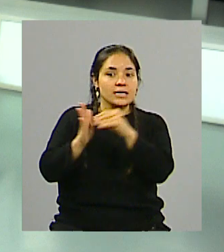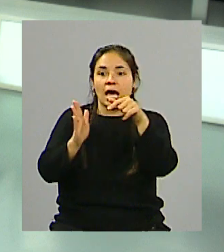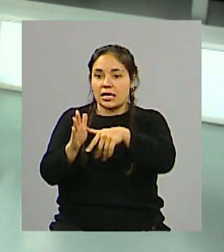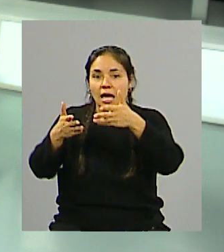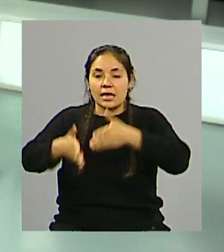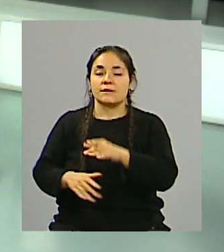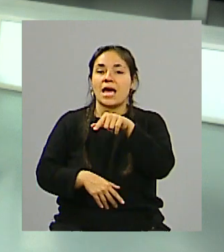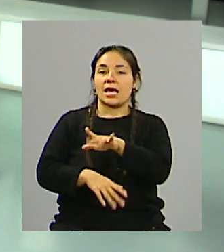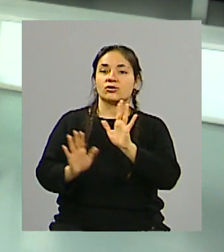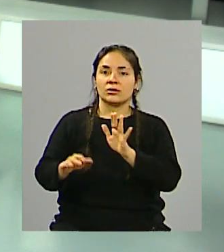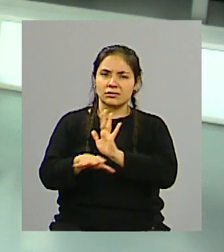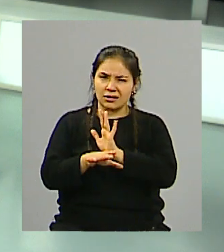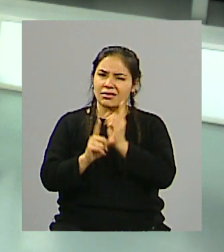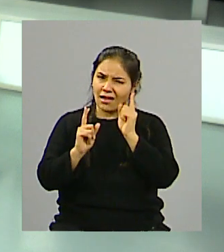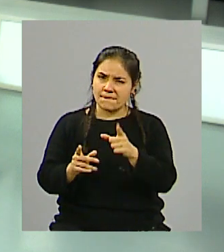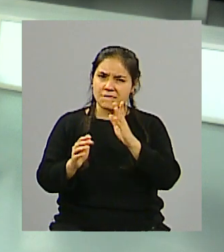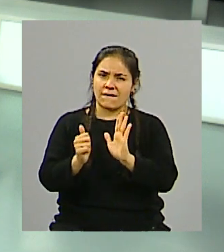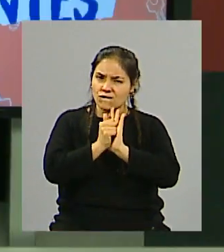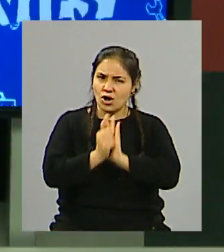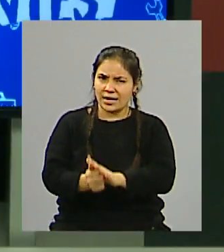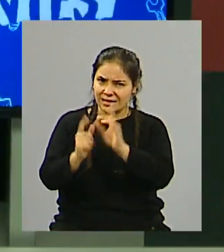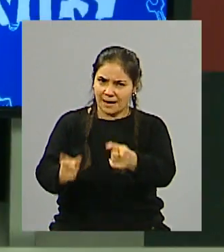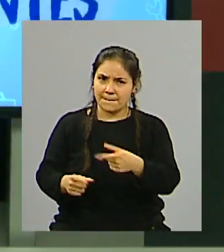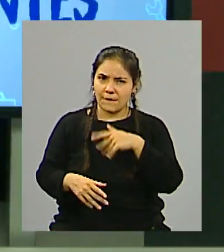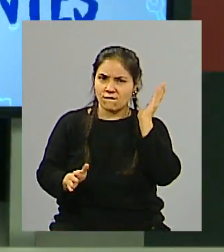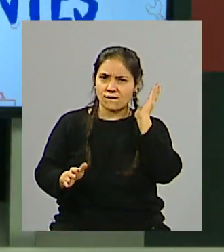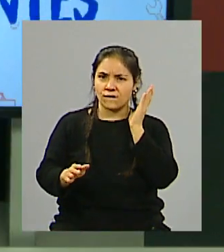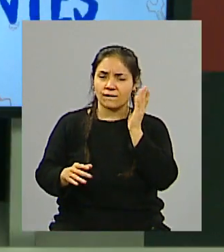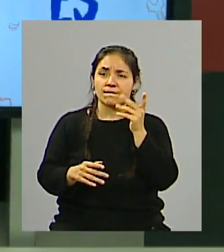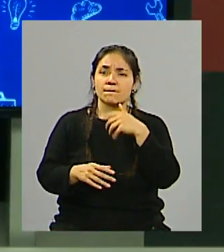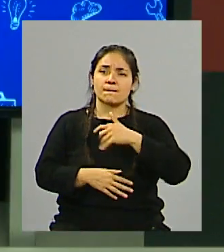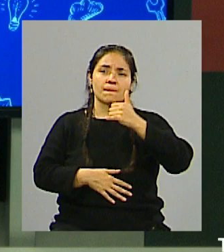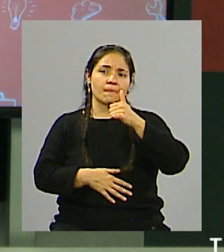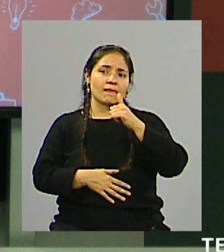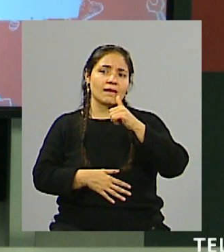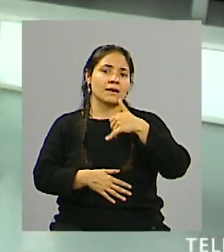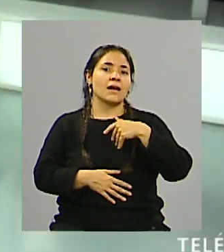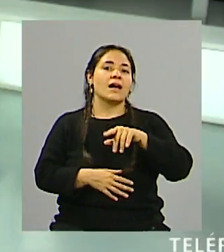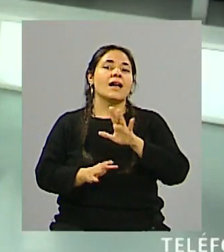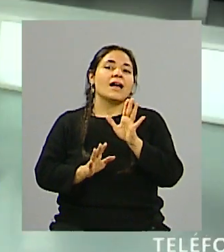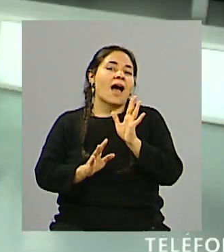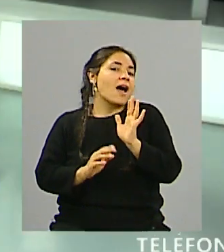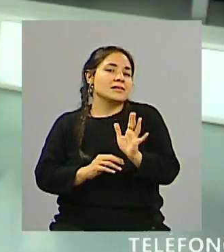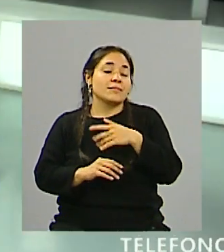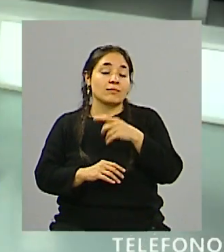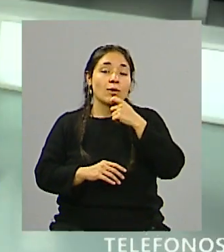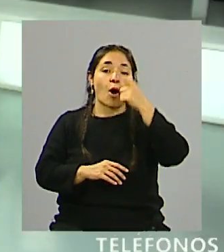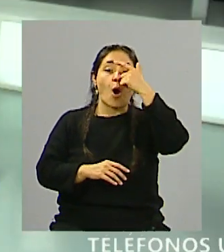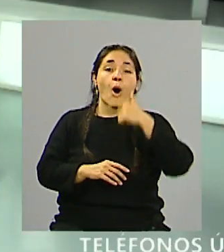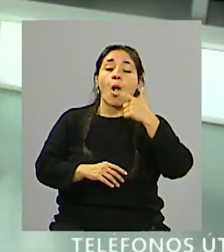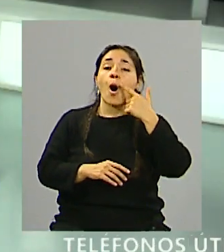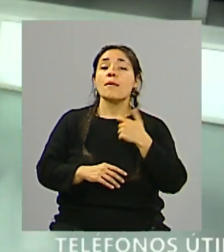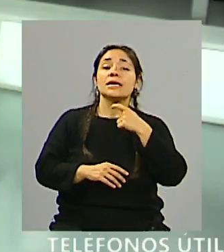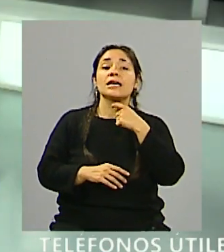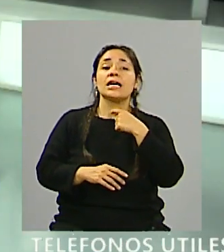yo decía, eso es violencia también, se entiende, ¿no? Tal cual. Sí, sí, no es una elección, digo. Porque era como la imposición de él porque quería que